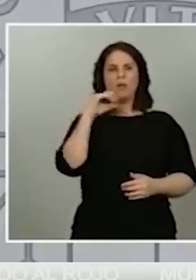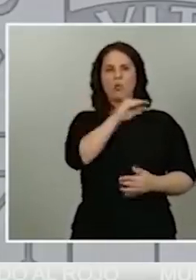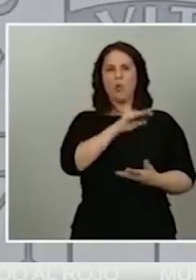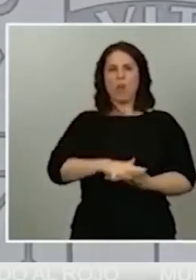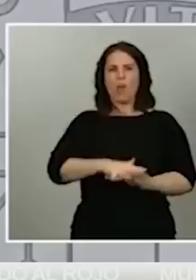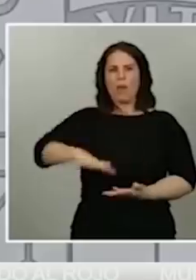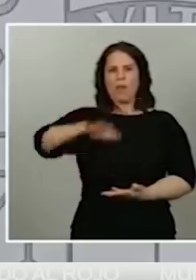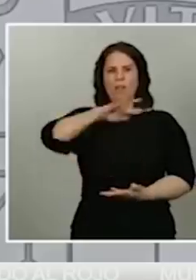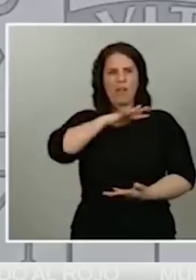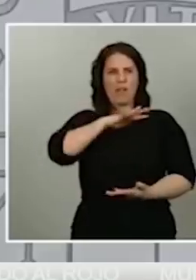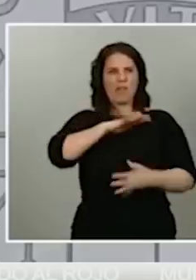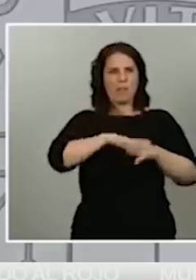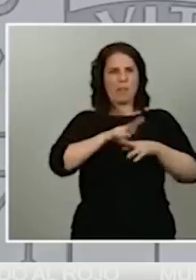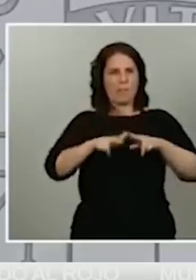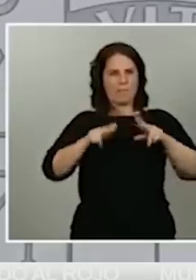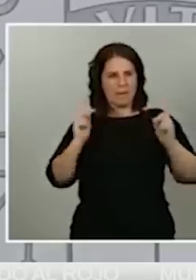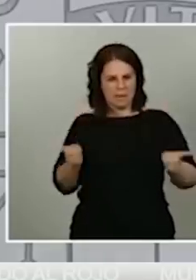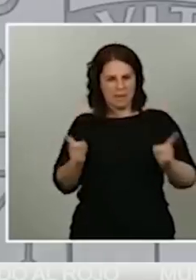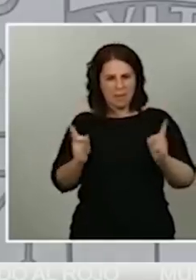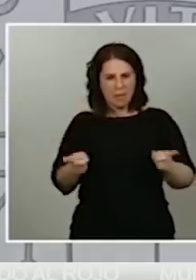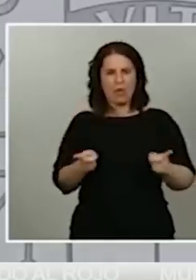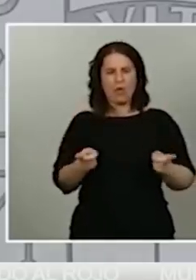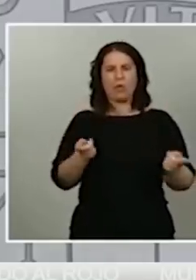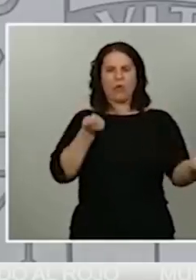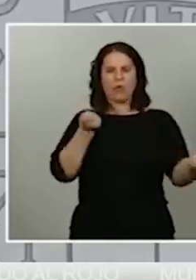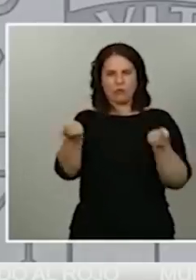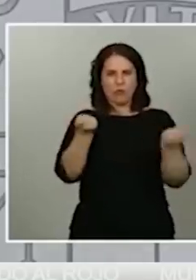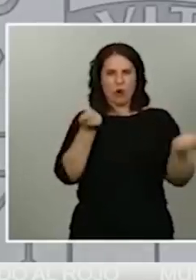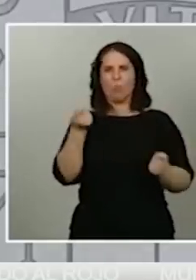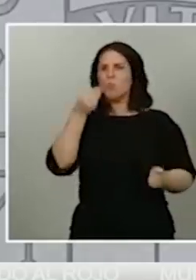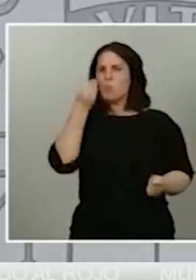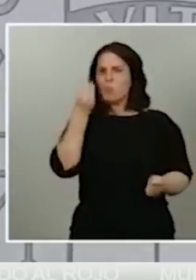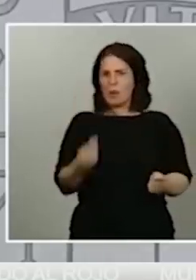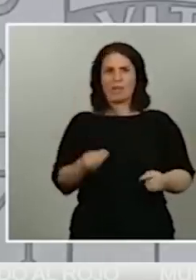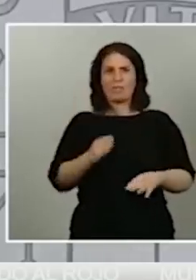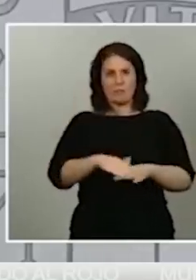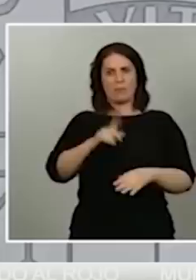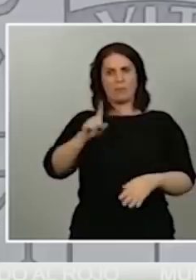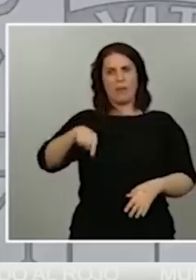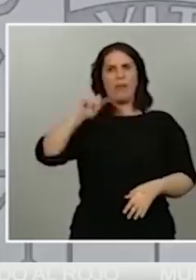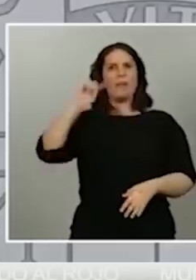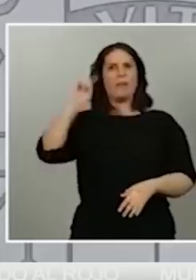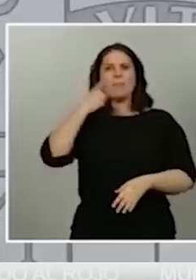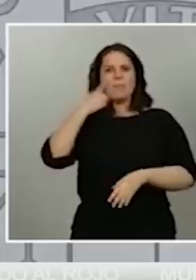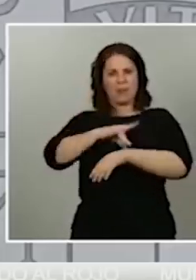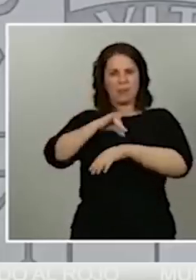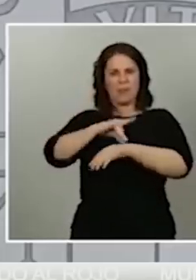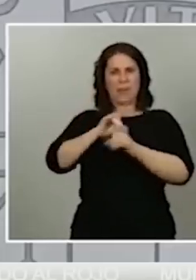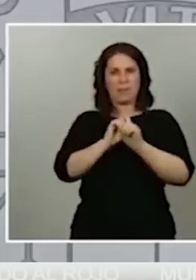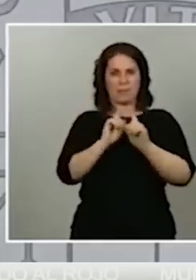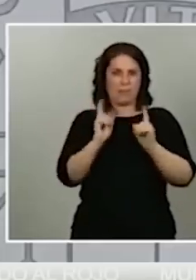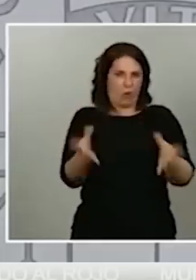que exige que le cuenten la verdad. Es decir, que es que aquí estamos con el mundo